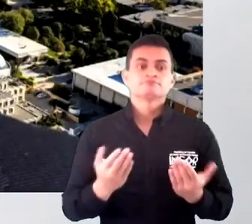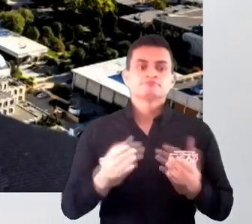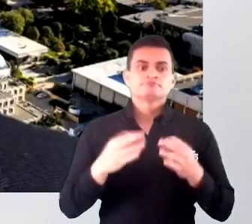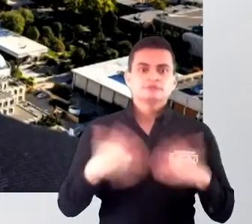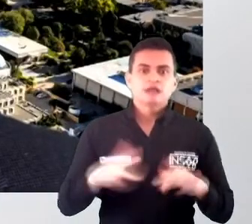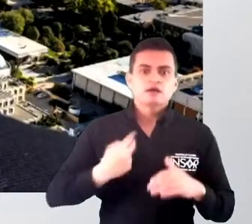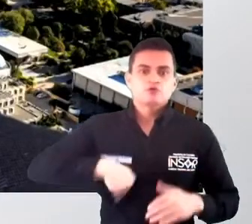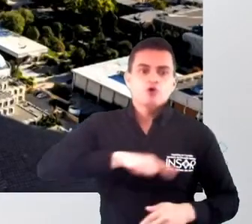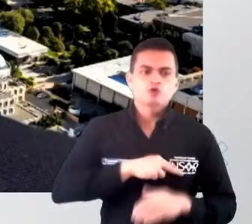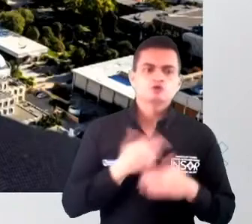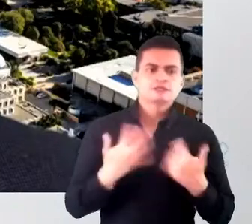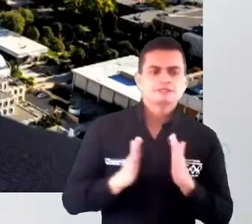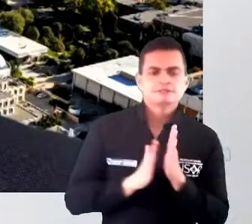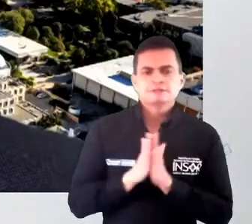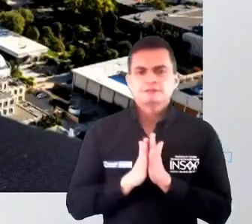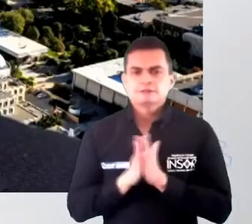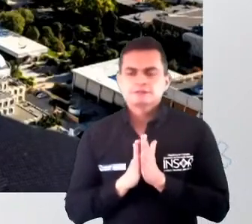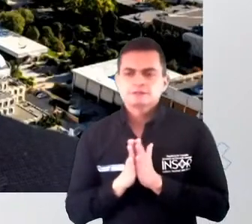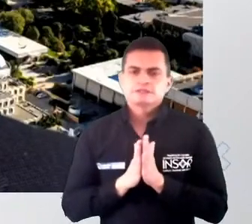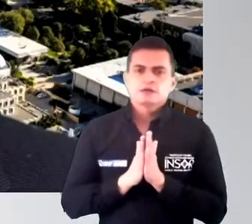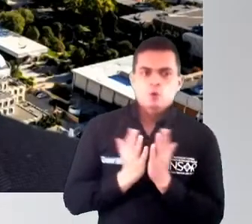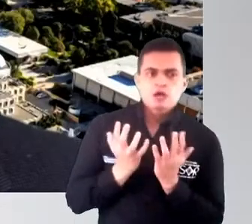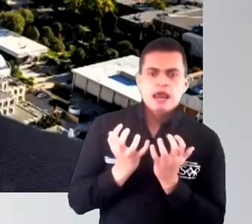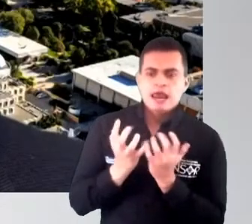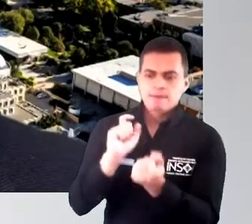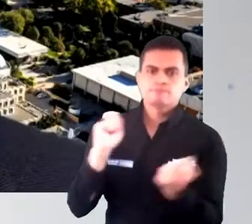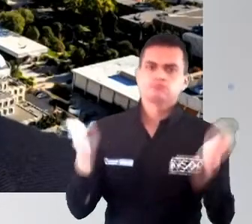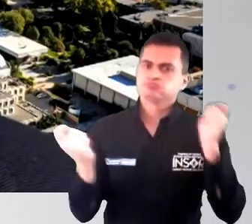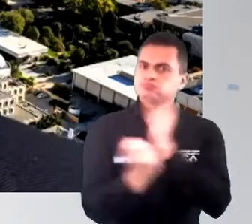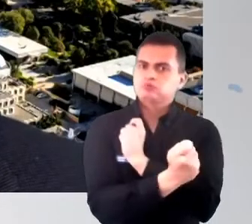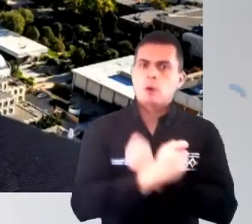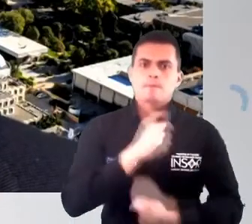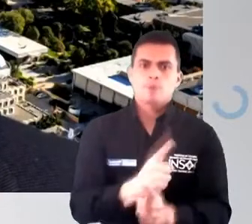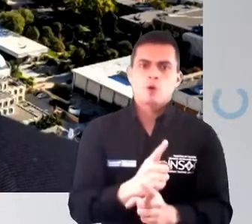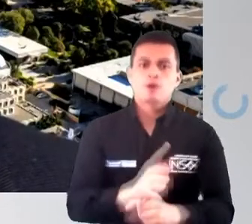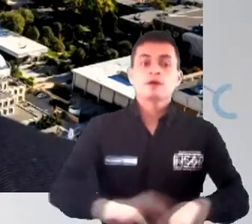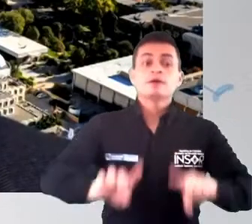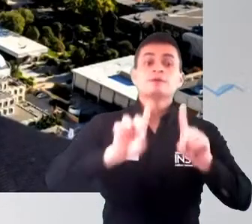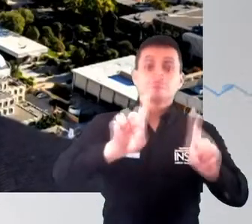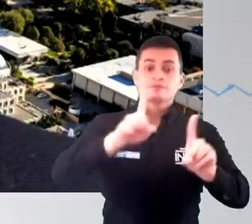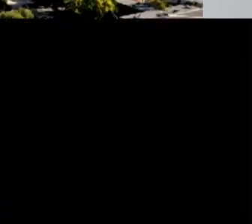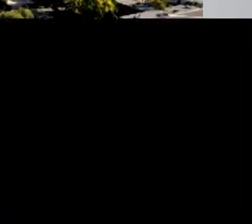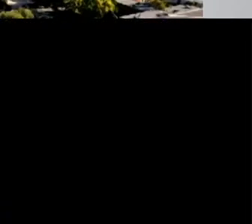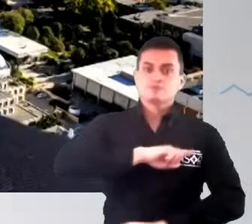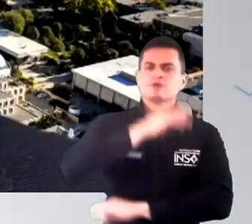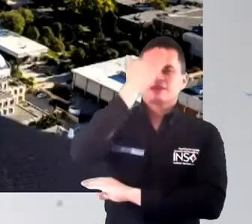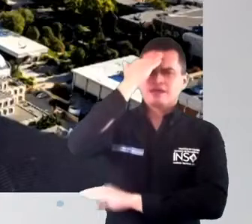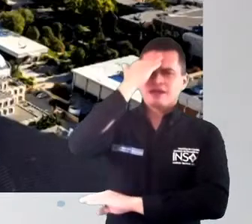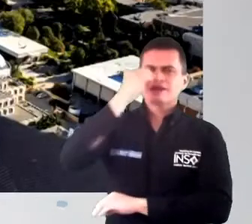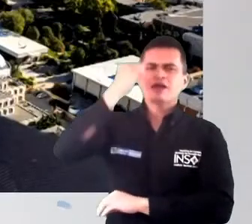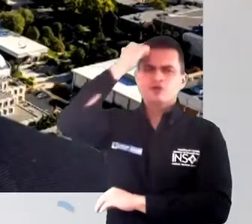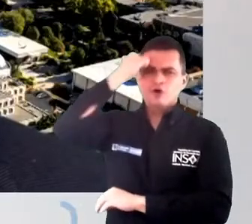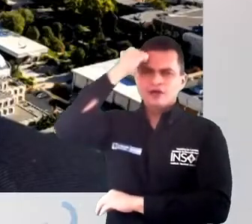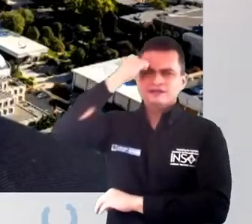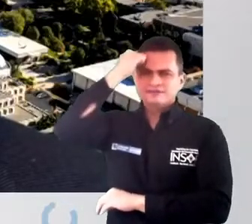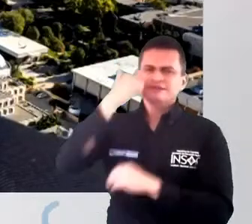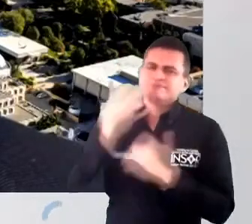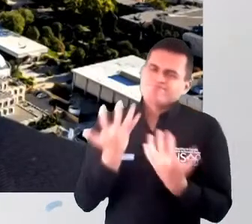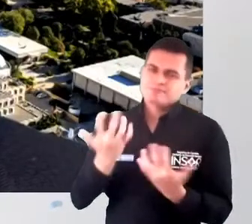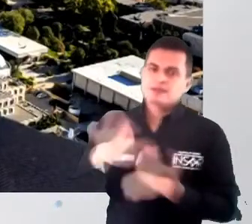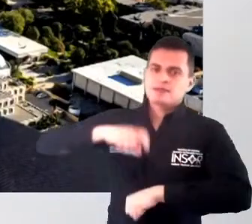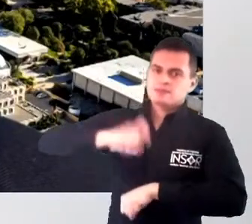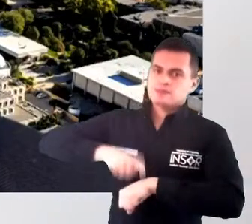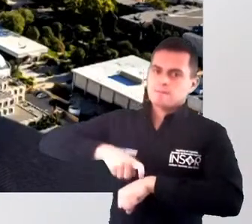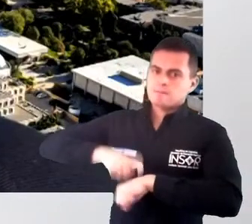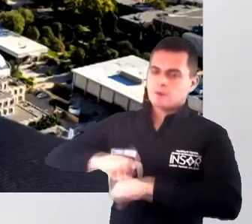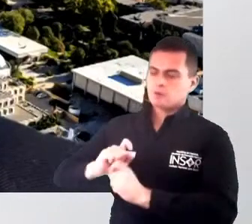expectativas, pero sabemos que los docentes nos va a tomar tiempo para desarrollar esto y no podemos